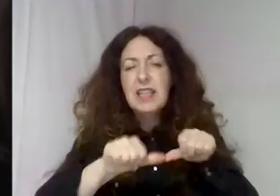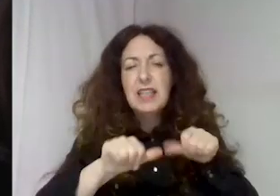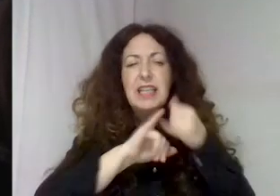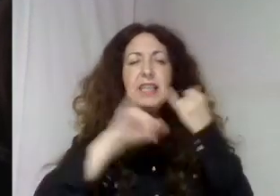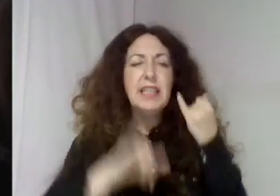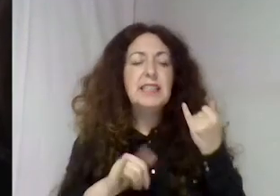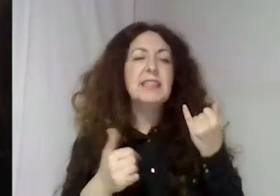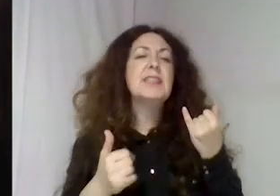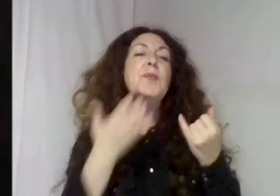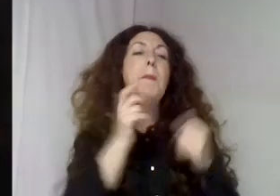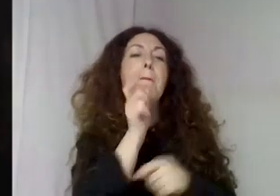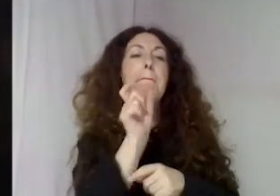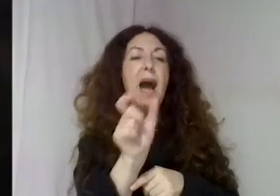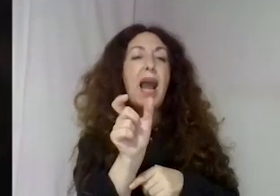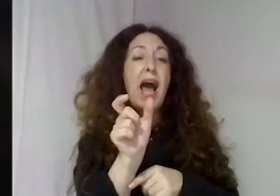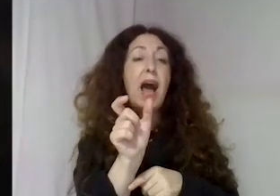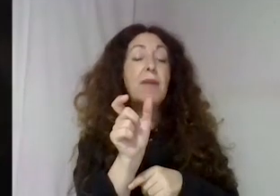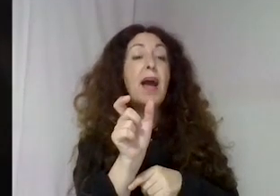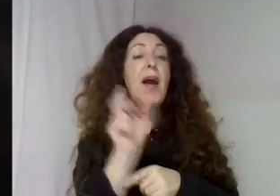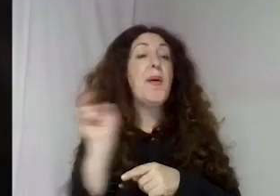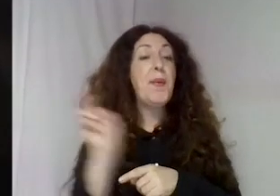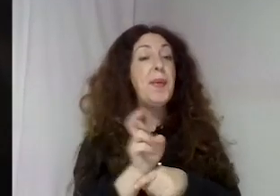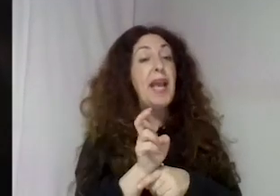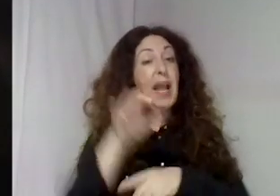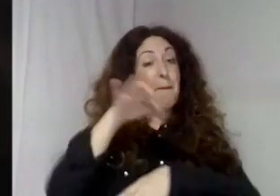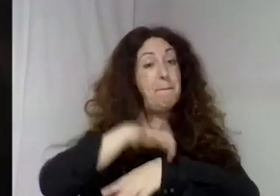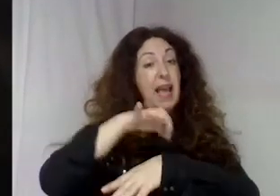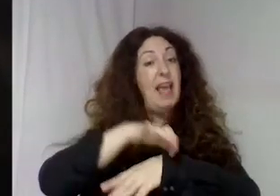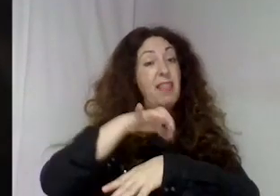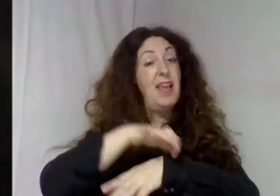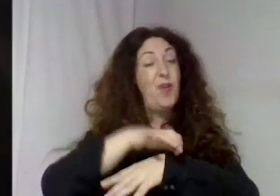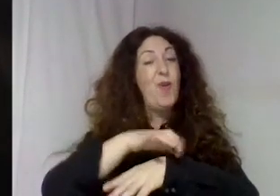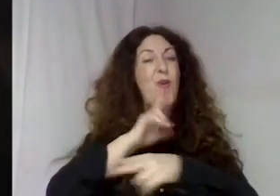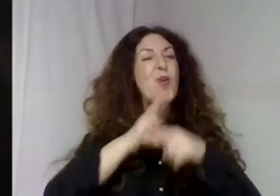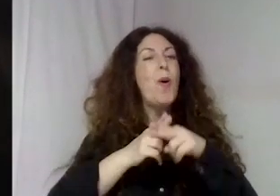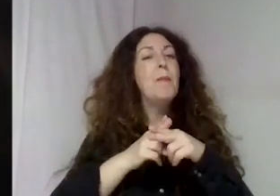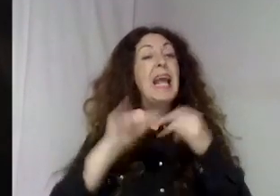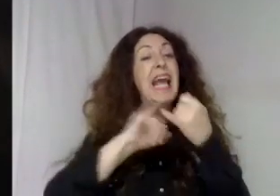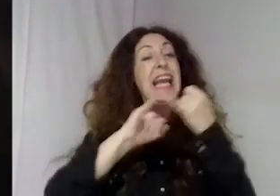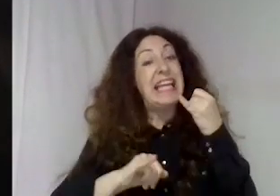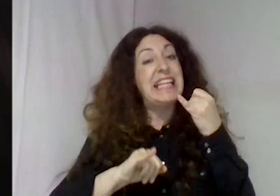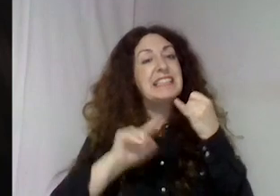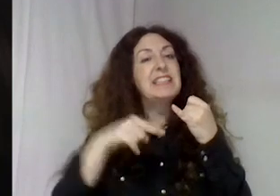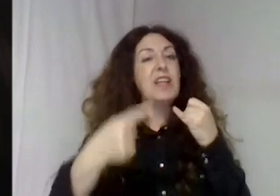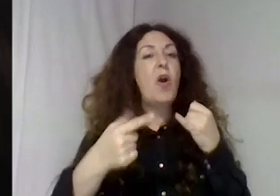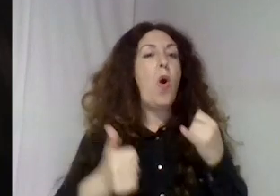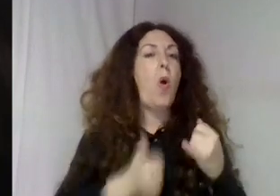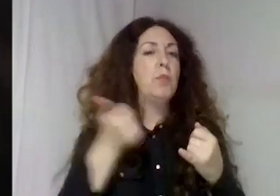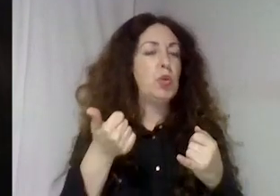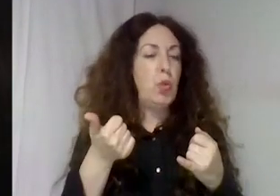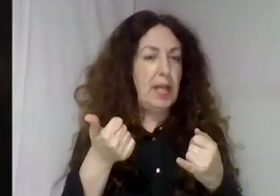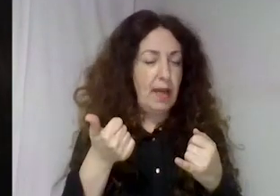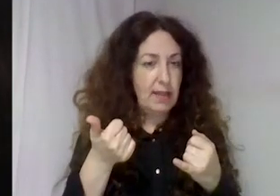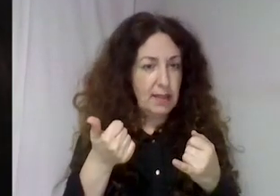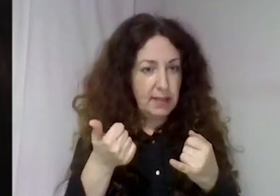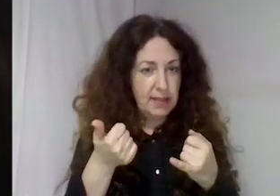el año pasado o el anterior, ya no me acuerdo bien, bueno, tuve una exposición con mi galería, la Marlowe en Nueva York, y hace 4 años me preguntaban qué es cuando no